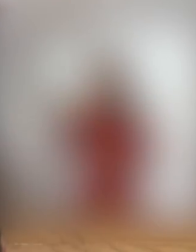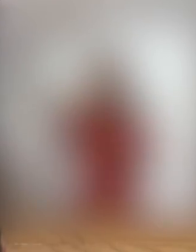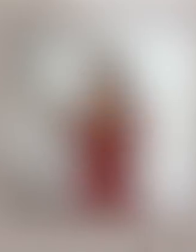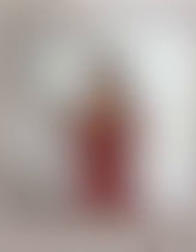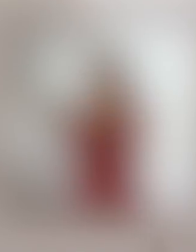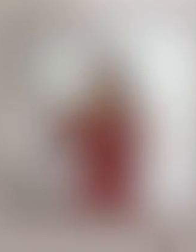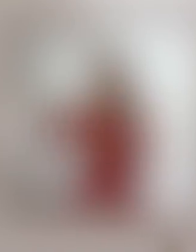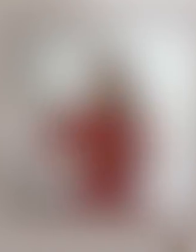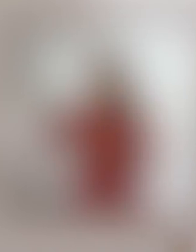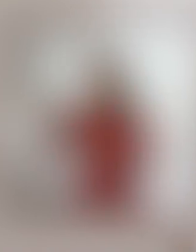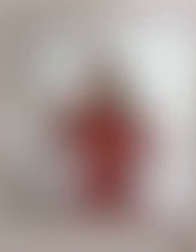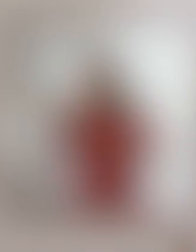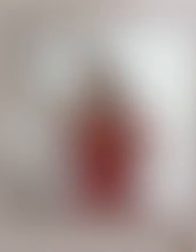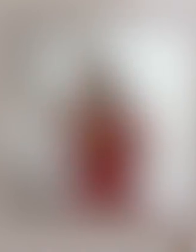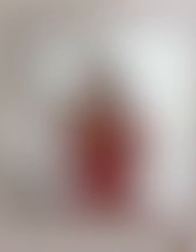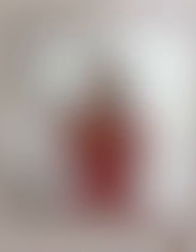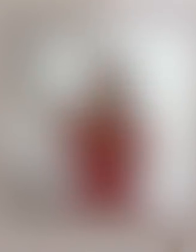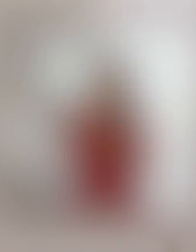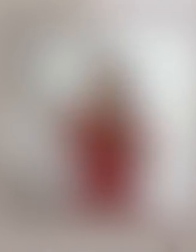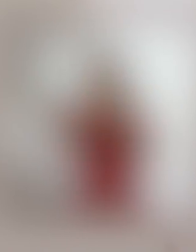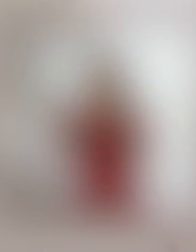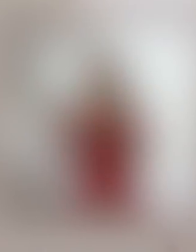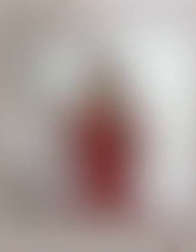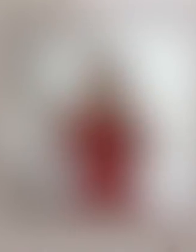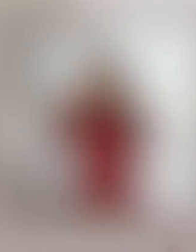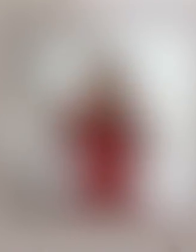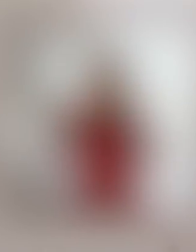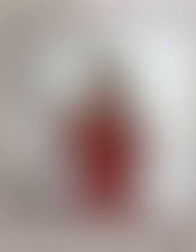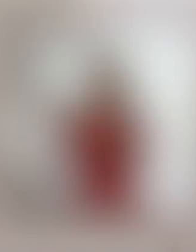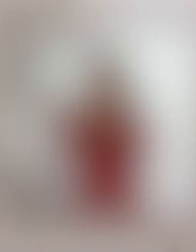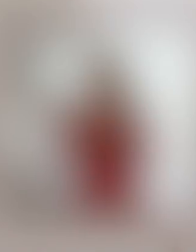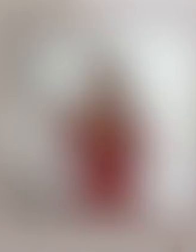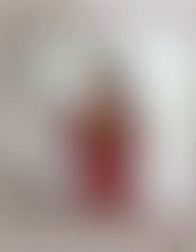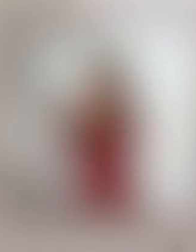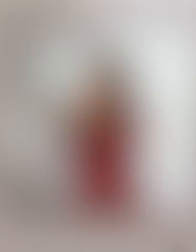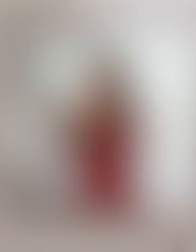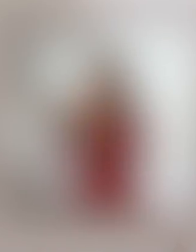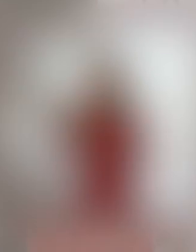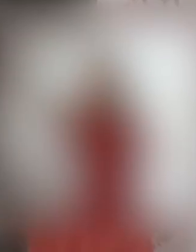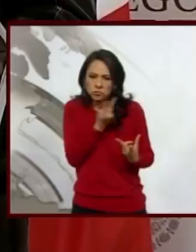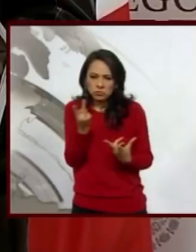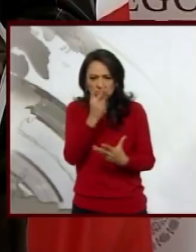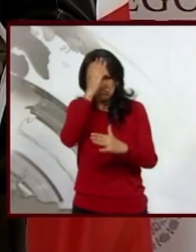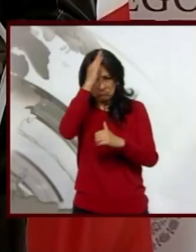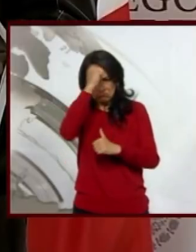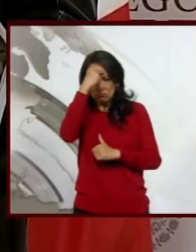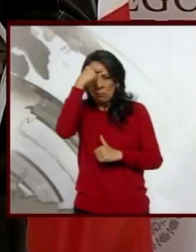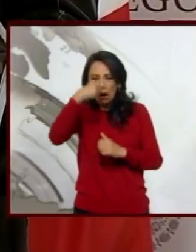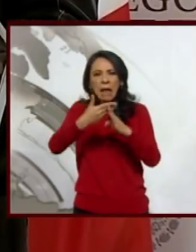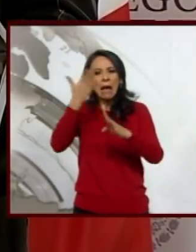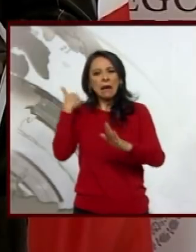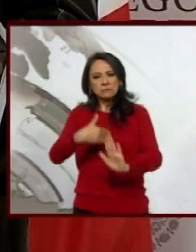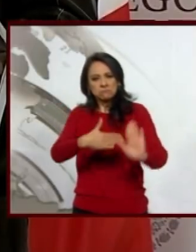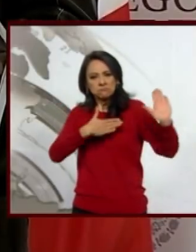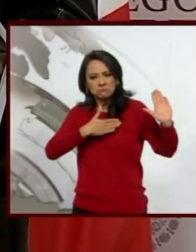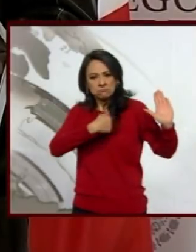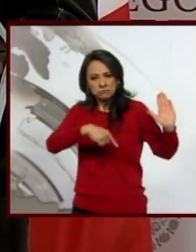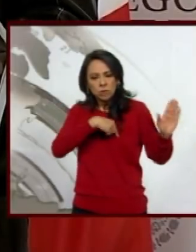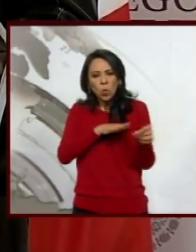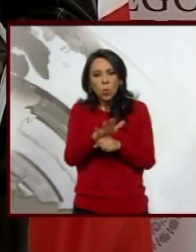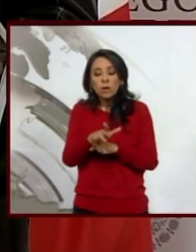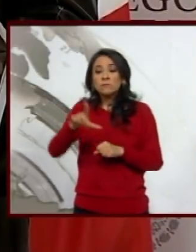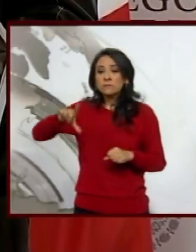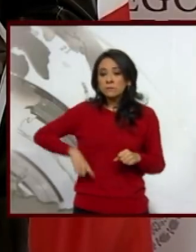solucionaron el diferendo que mantenían en diversos temas, principalmente en el tema económico. El gobierno federal se compromete a la